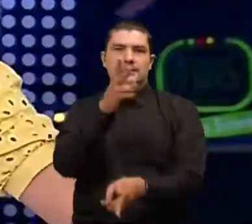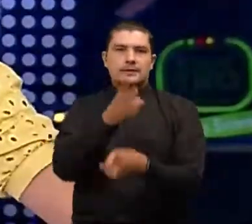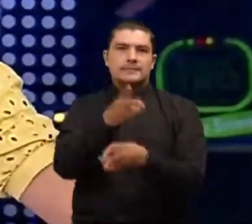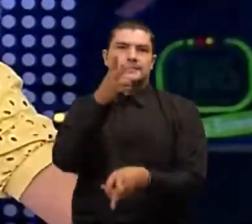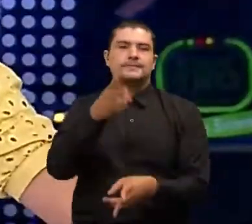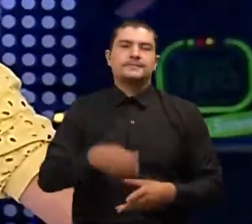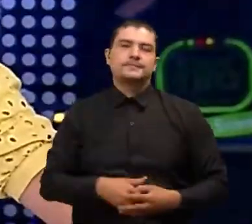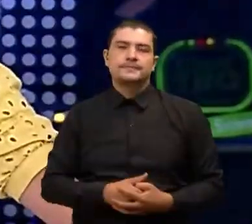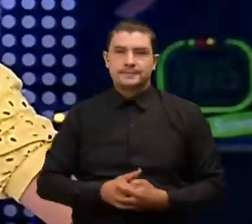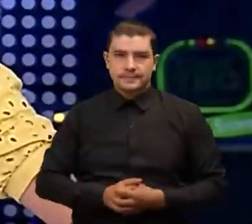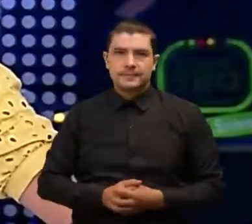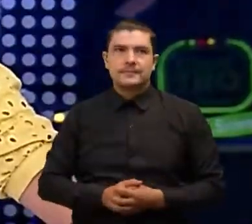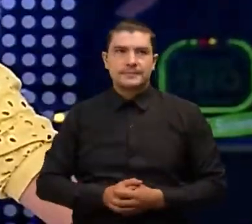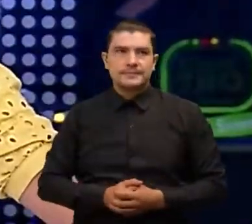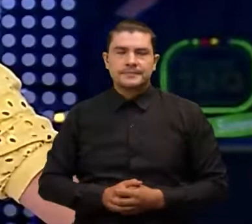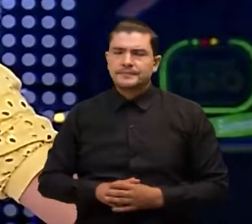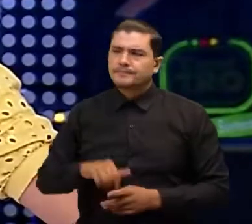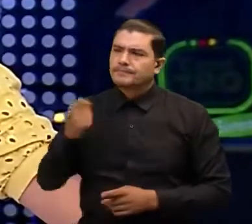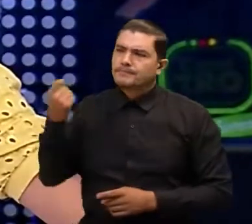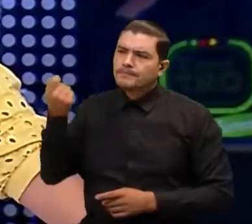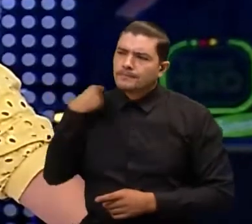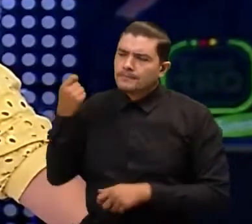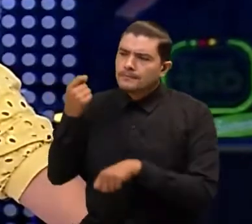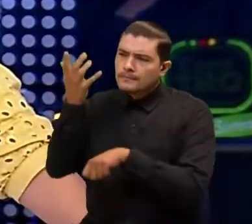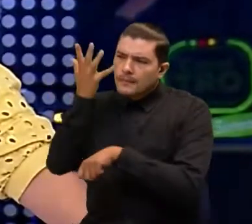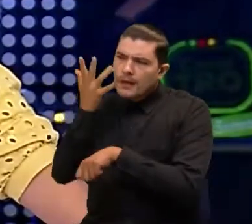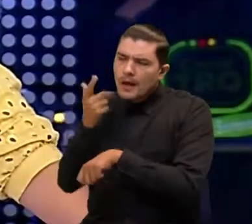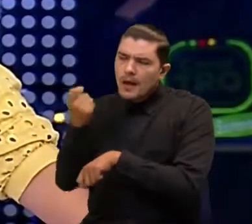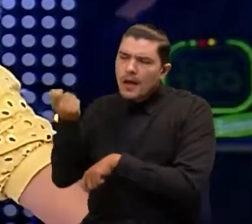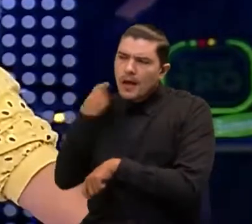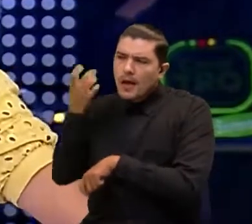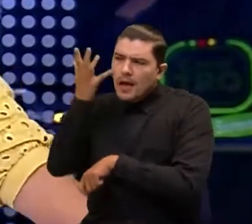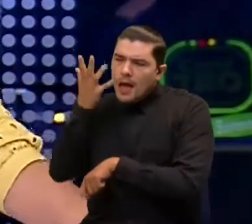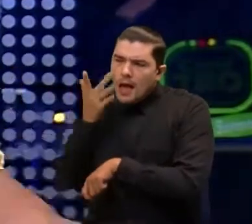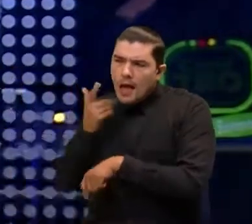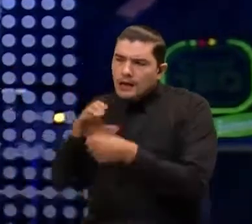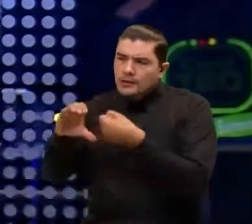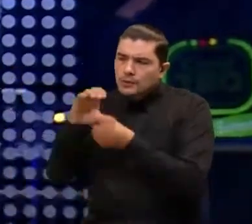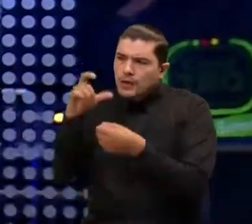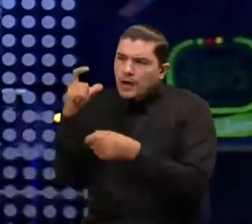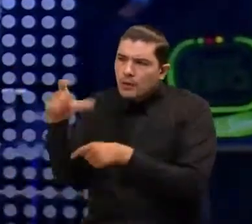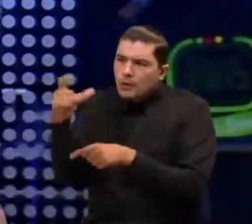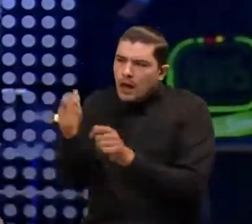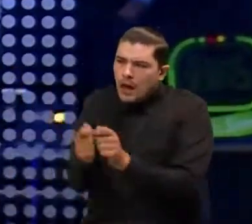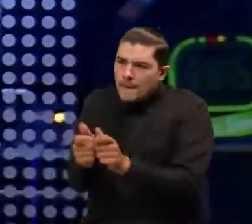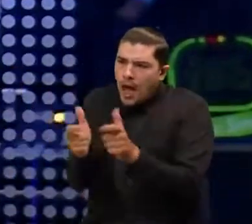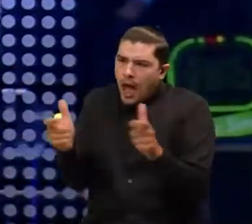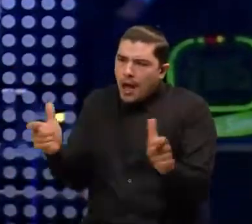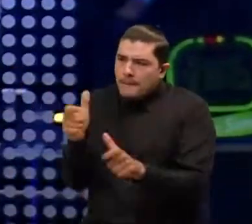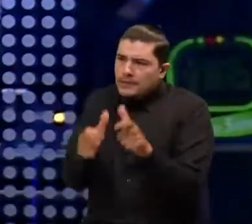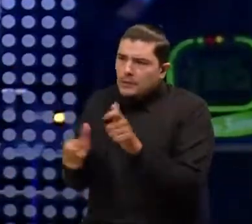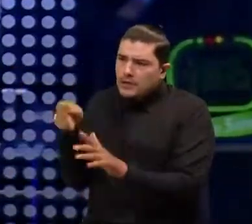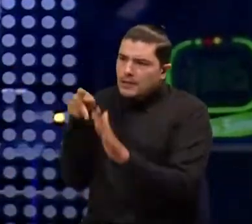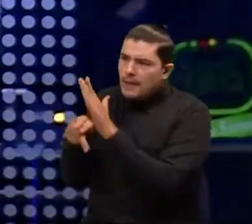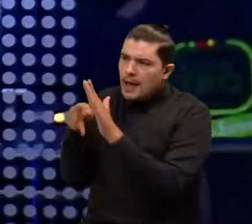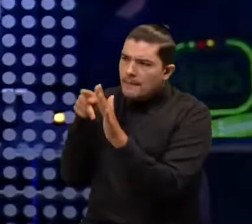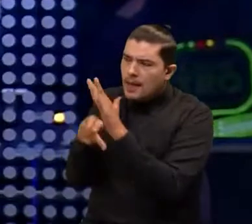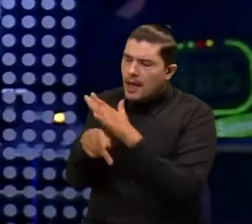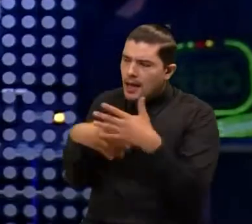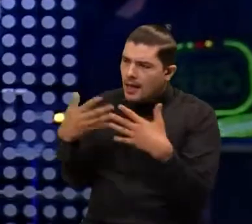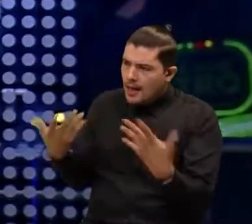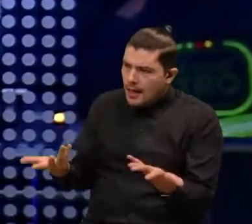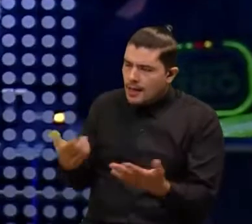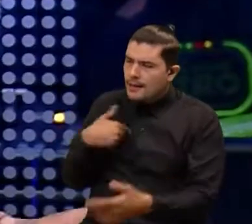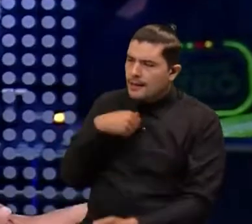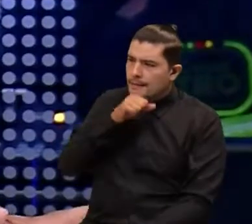General, hemos visto en los últimos días en Cúcuta un inusitado recrudecimiento de los asesinatos. ¿Qué están haciendo los uniformados de la